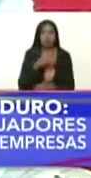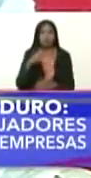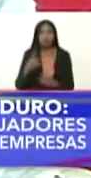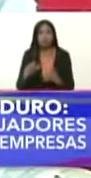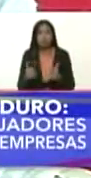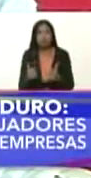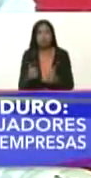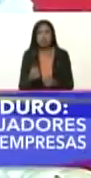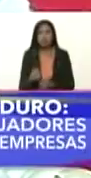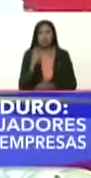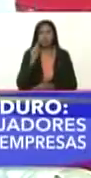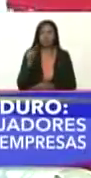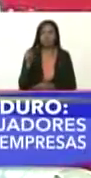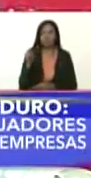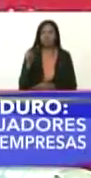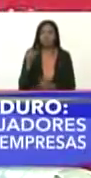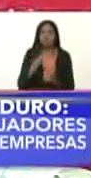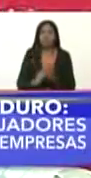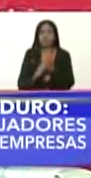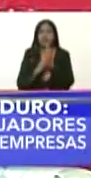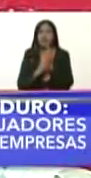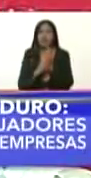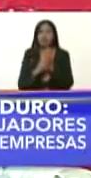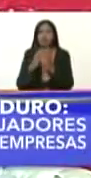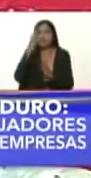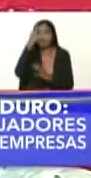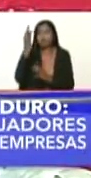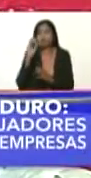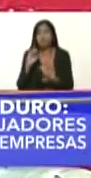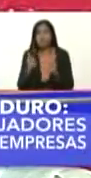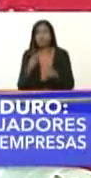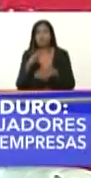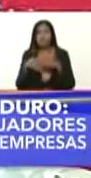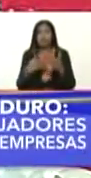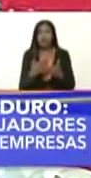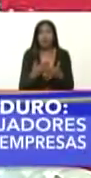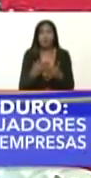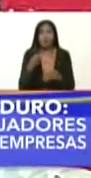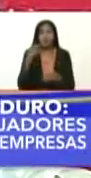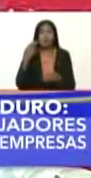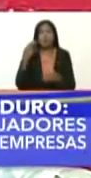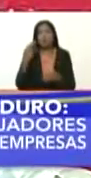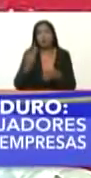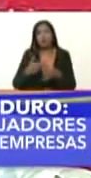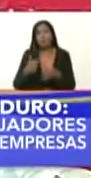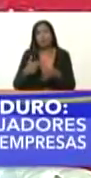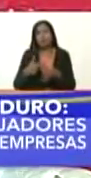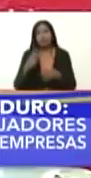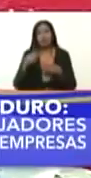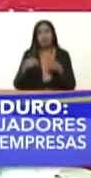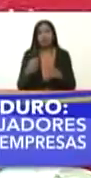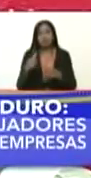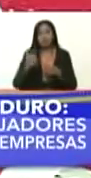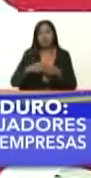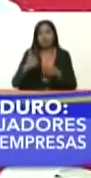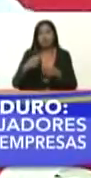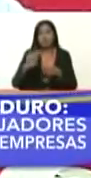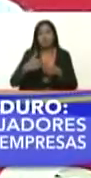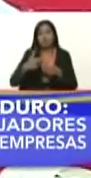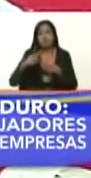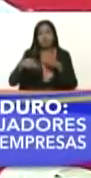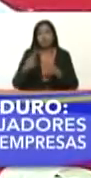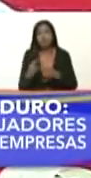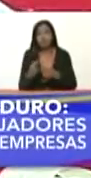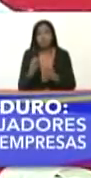empezaron a quejarse aquí, mira, sus dirigentes sindicales. Después vamos con los petroleros. Y después vamos así paso a paso. Pero dado